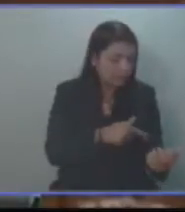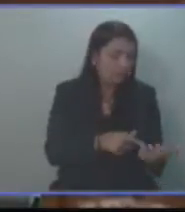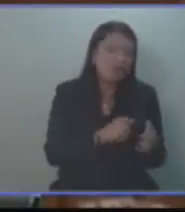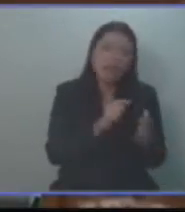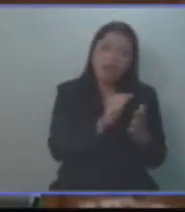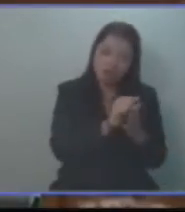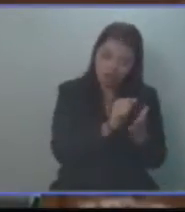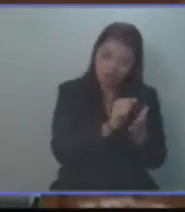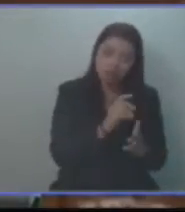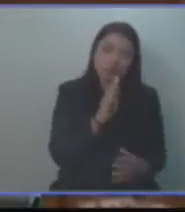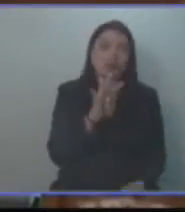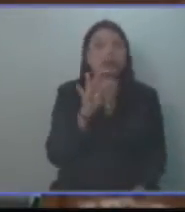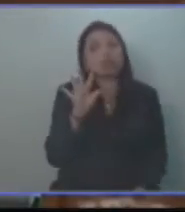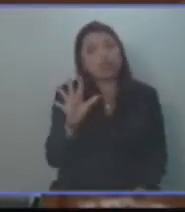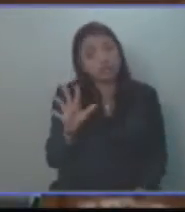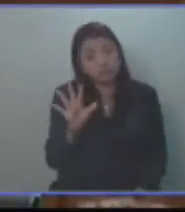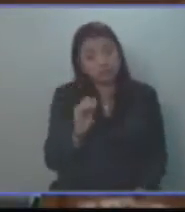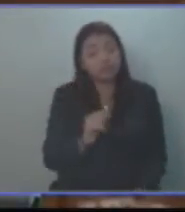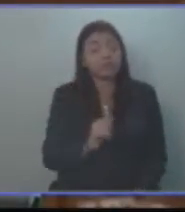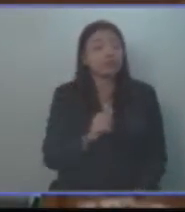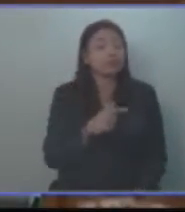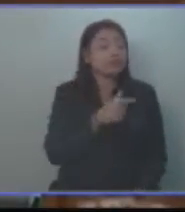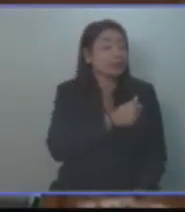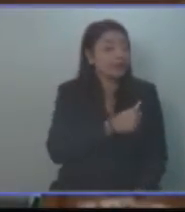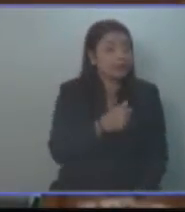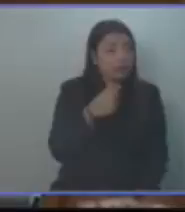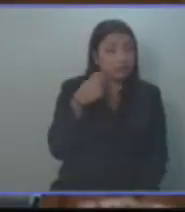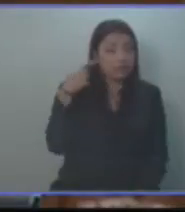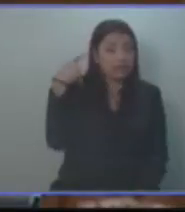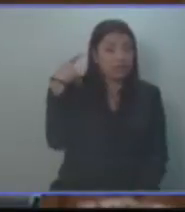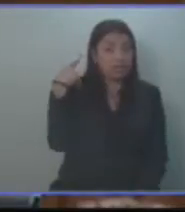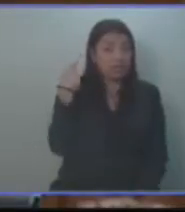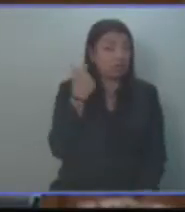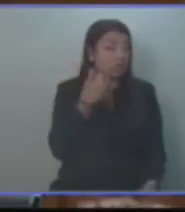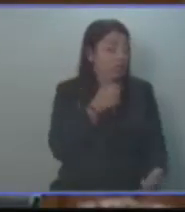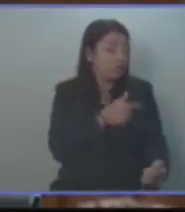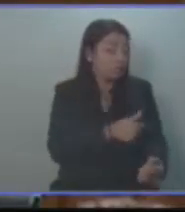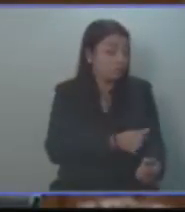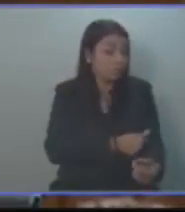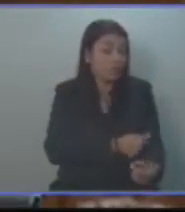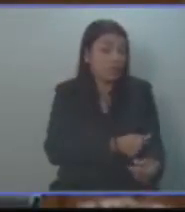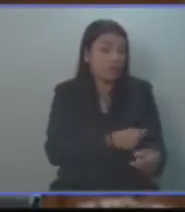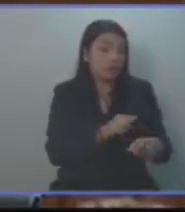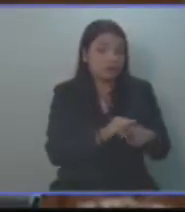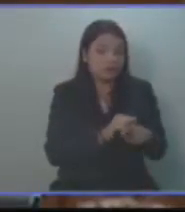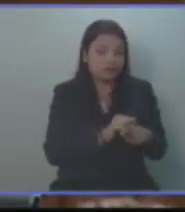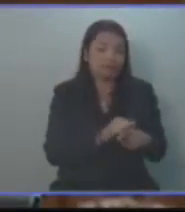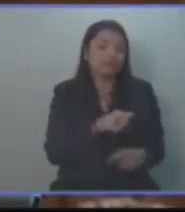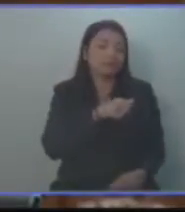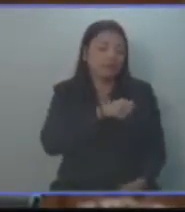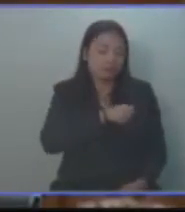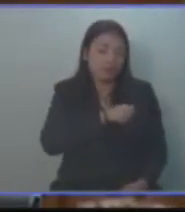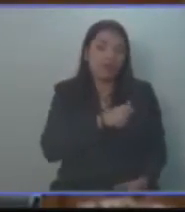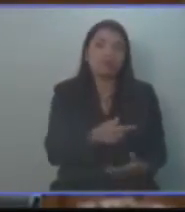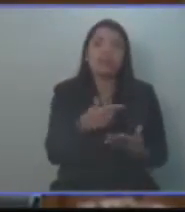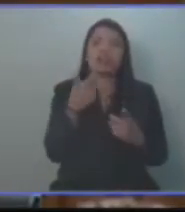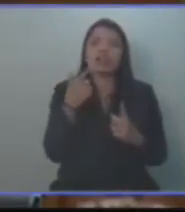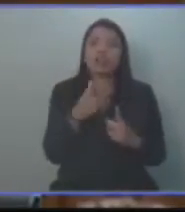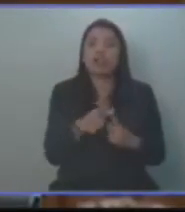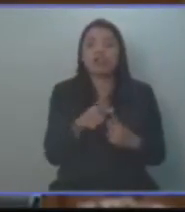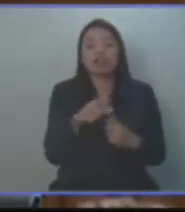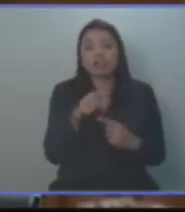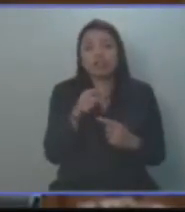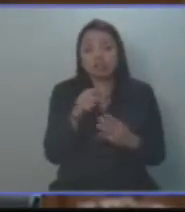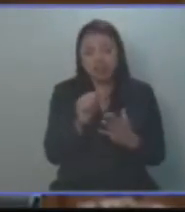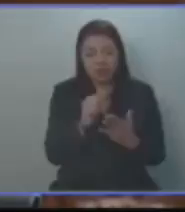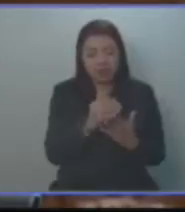artículo 45. El director de los hospitales escuela será el responsable de, literal A, proporcionar los